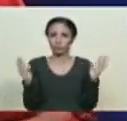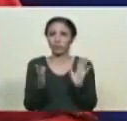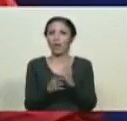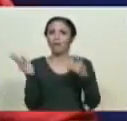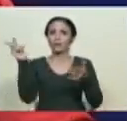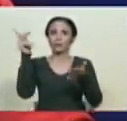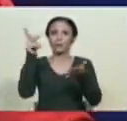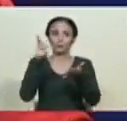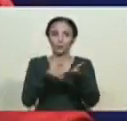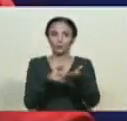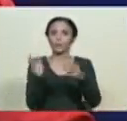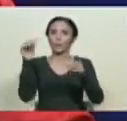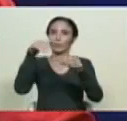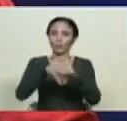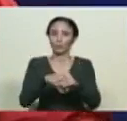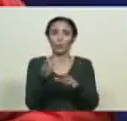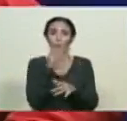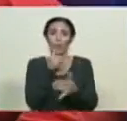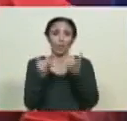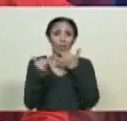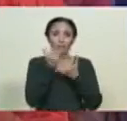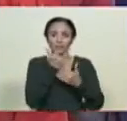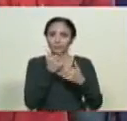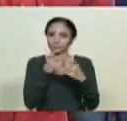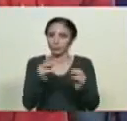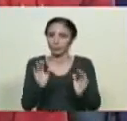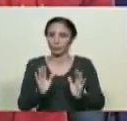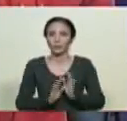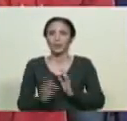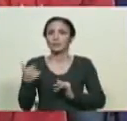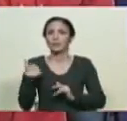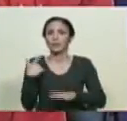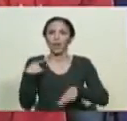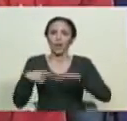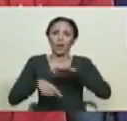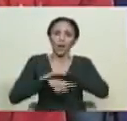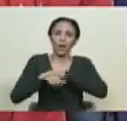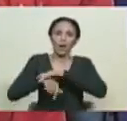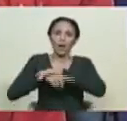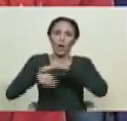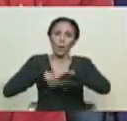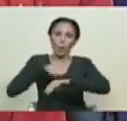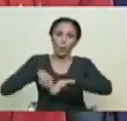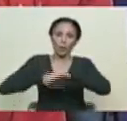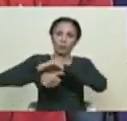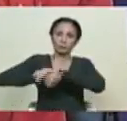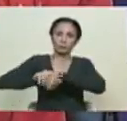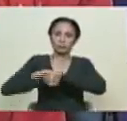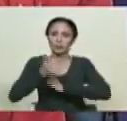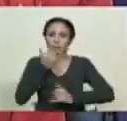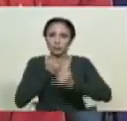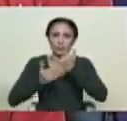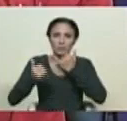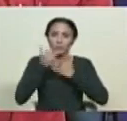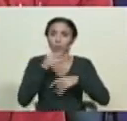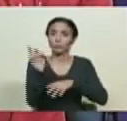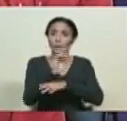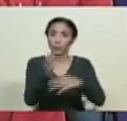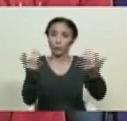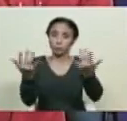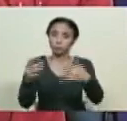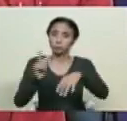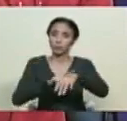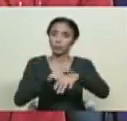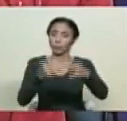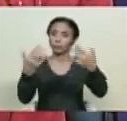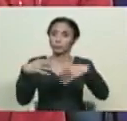ni de enredarse. O sea, si uno quería tardarse o enredar el asunto, no, lo movían rapidito.